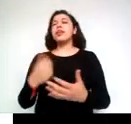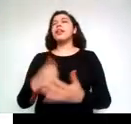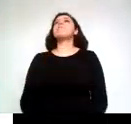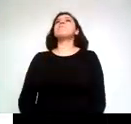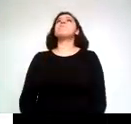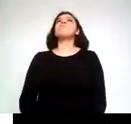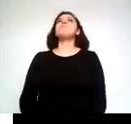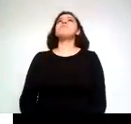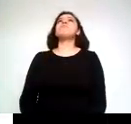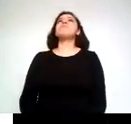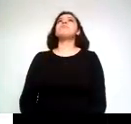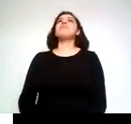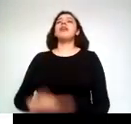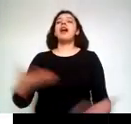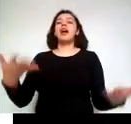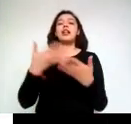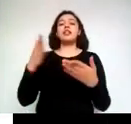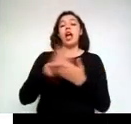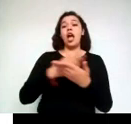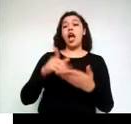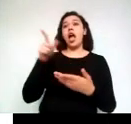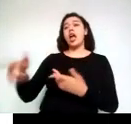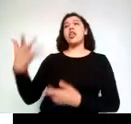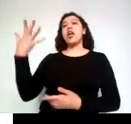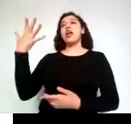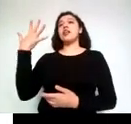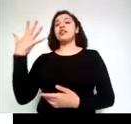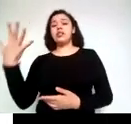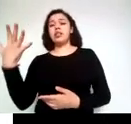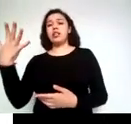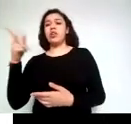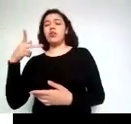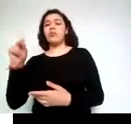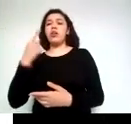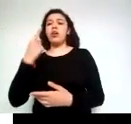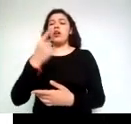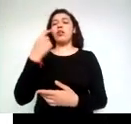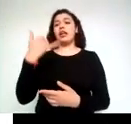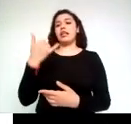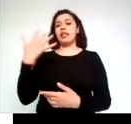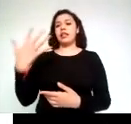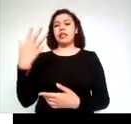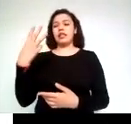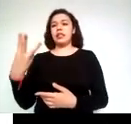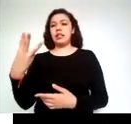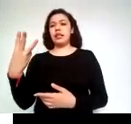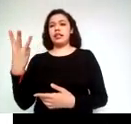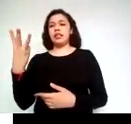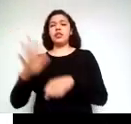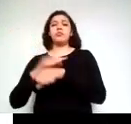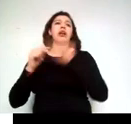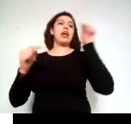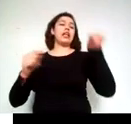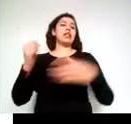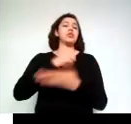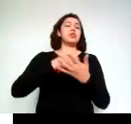hacer una distinción y decir, ah, Puebla tiene 5, pero a Puebla sí le aplico la 1 y la 3 porque se la voy a aplicar a Ciudad de México donde